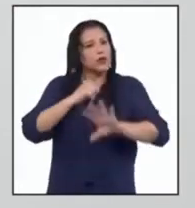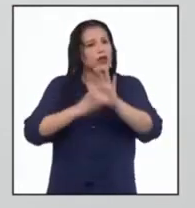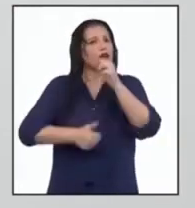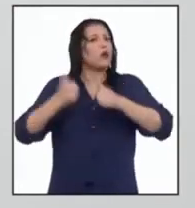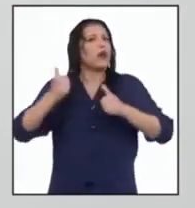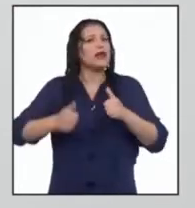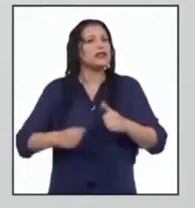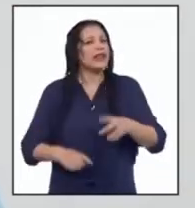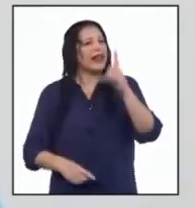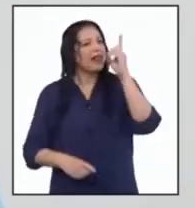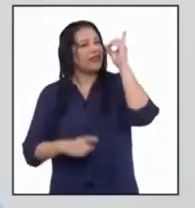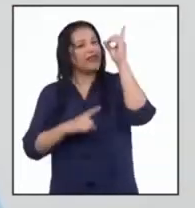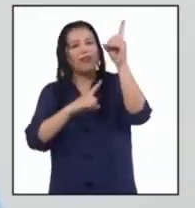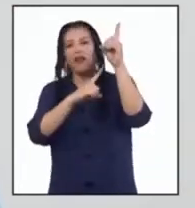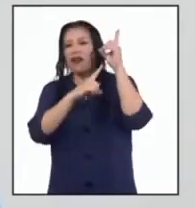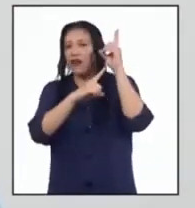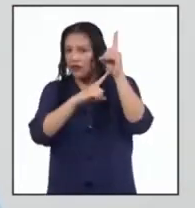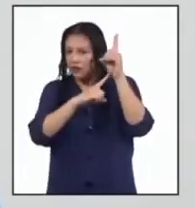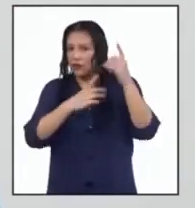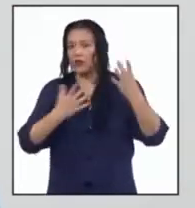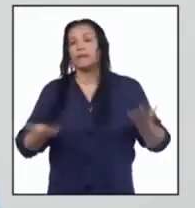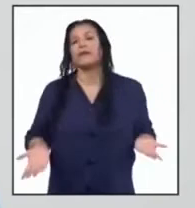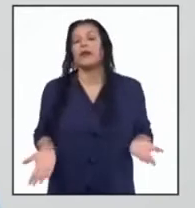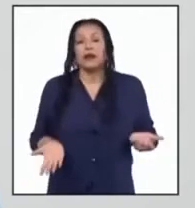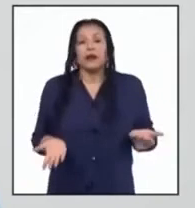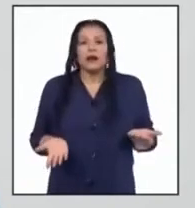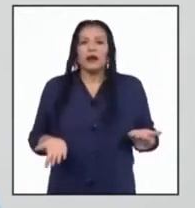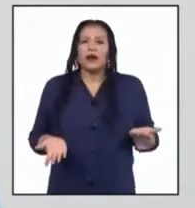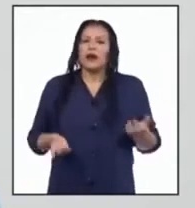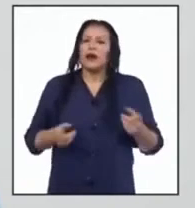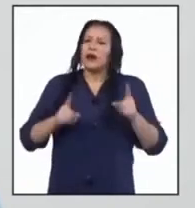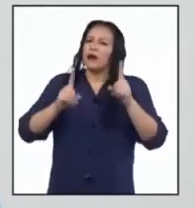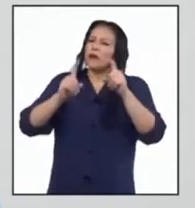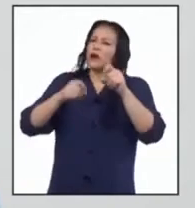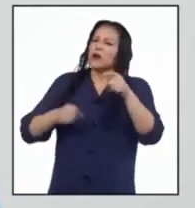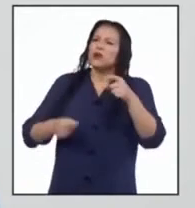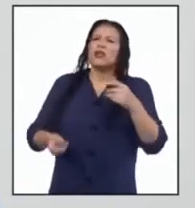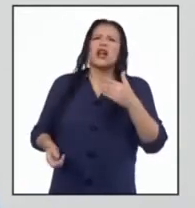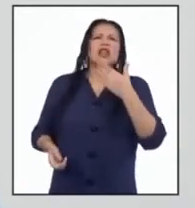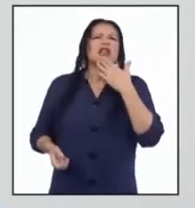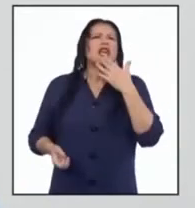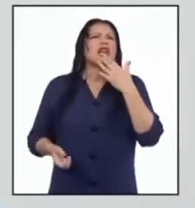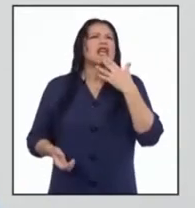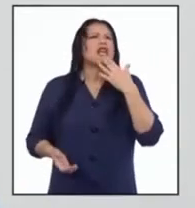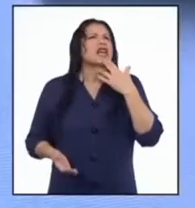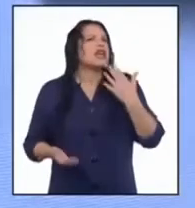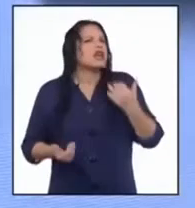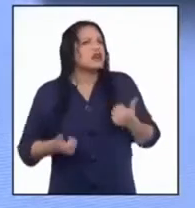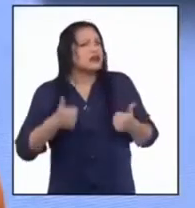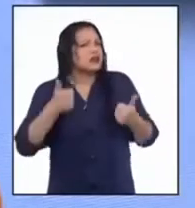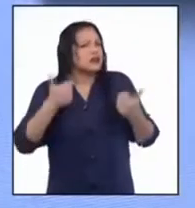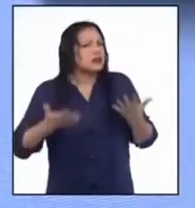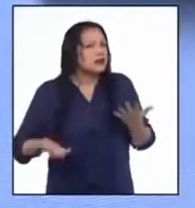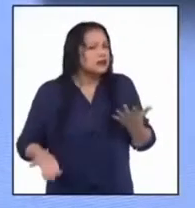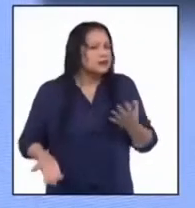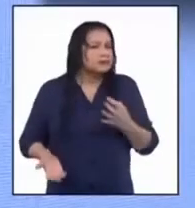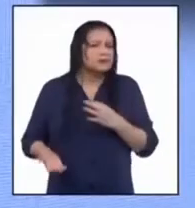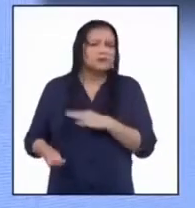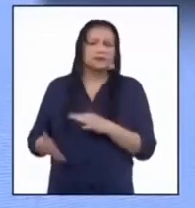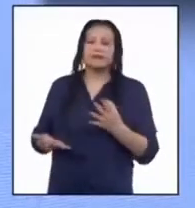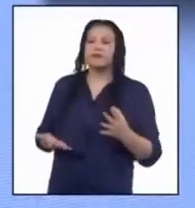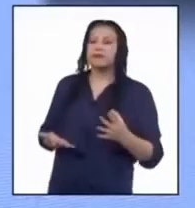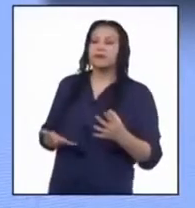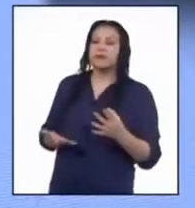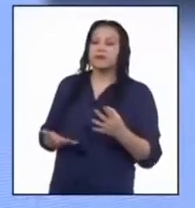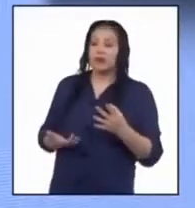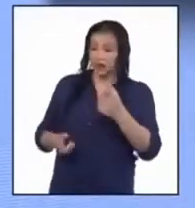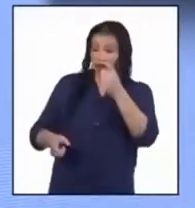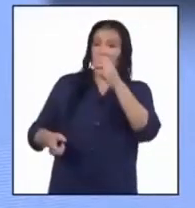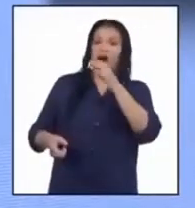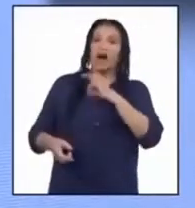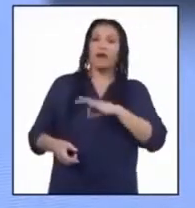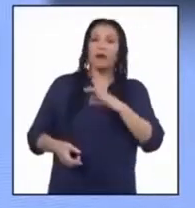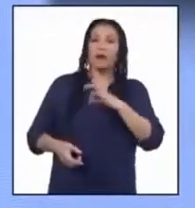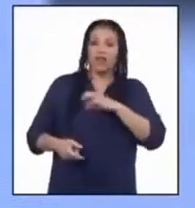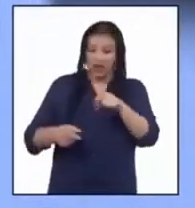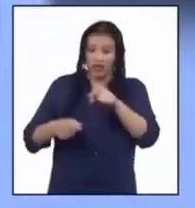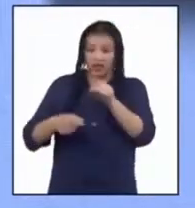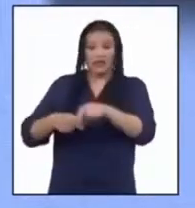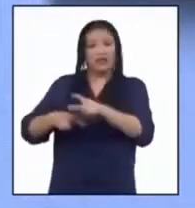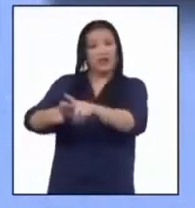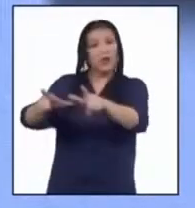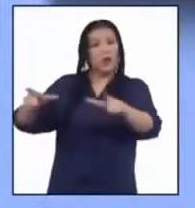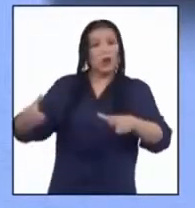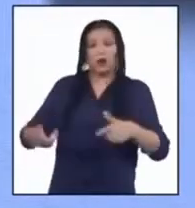el derecho. ¿Se les ocurre el bien de quién puede ser este? Ya sé, el bien de los pobladores de esa